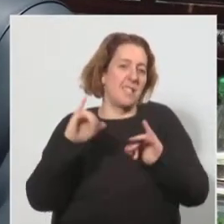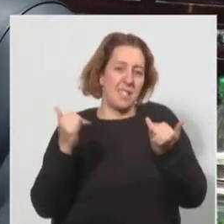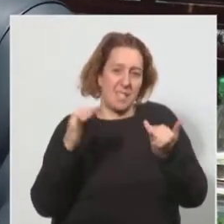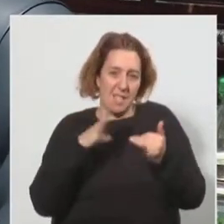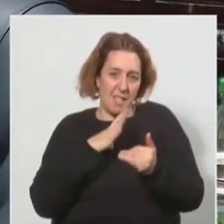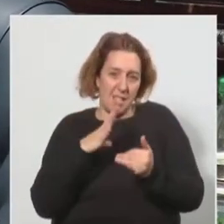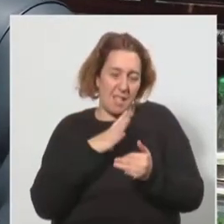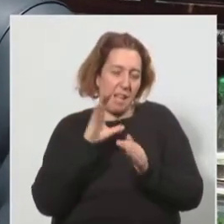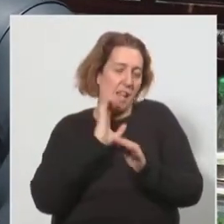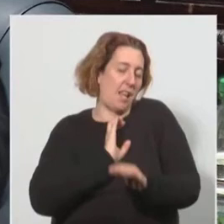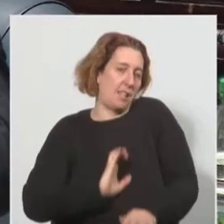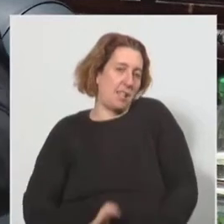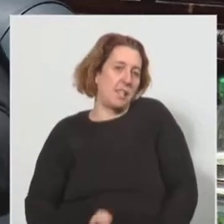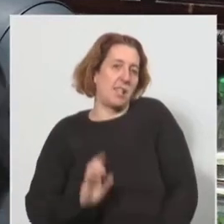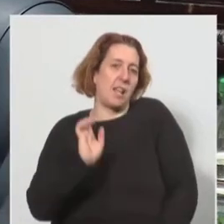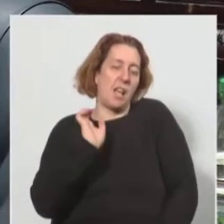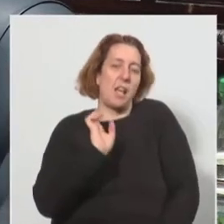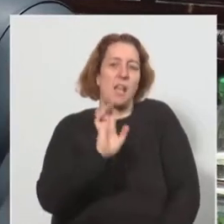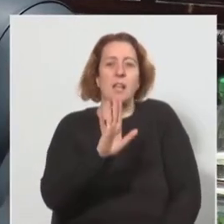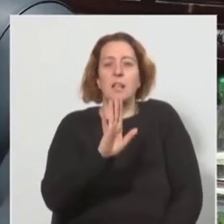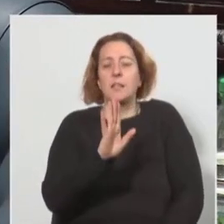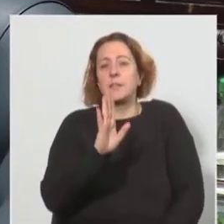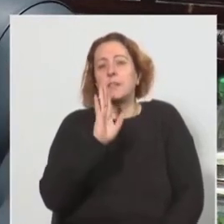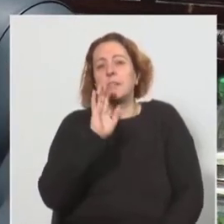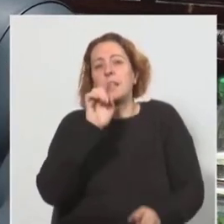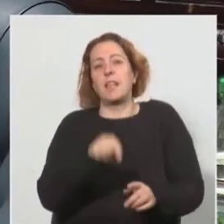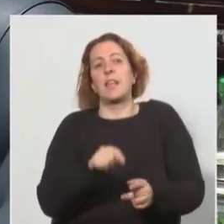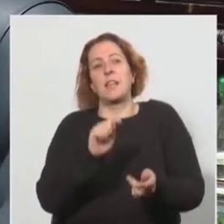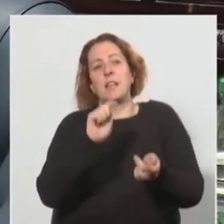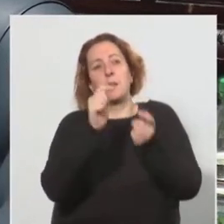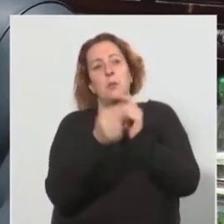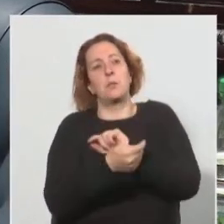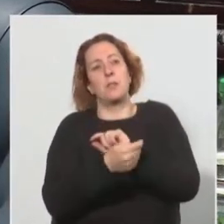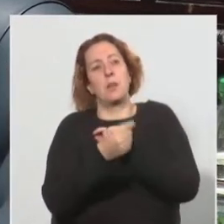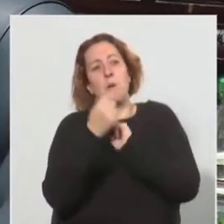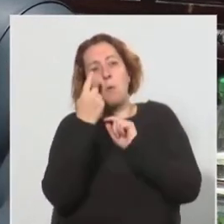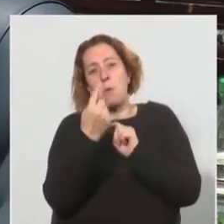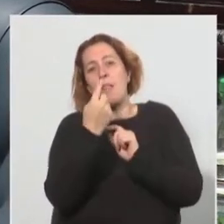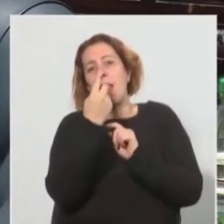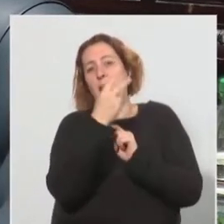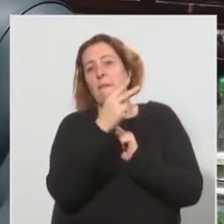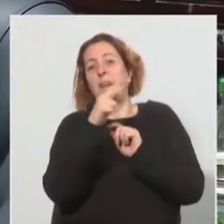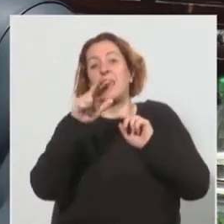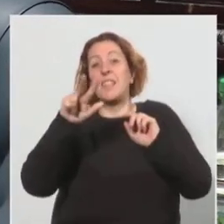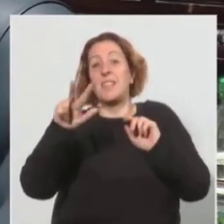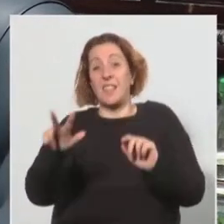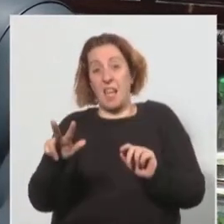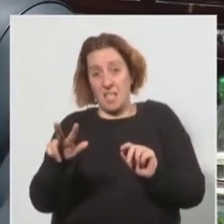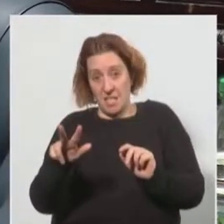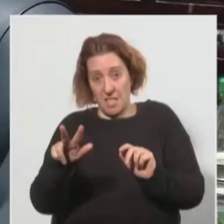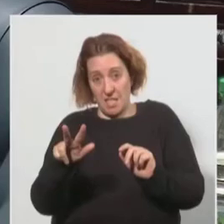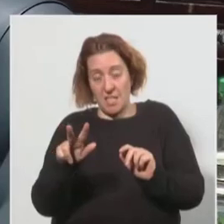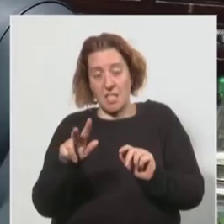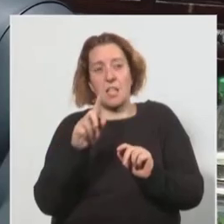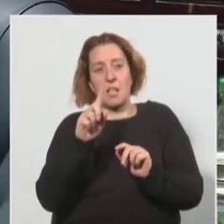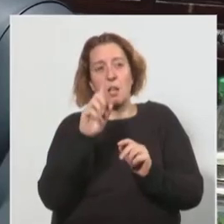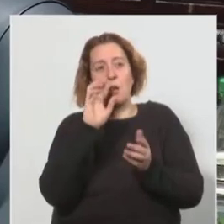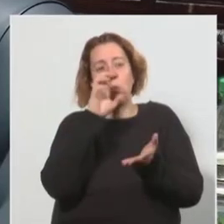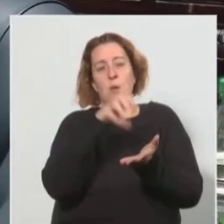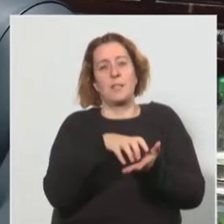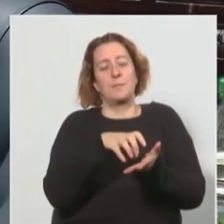las características que lo habrían de convertir en una de las 23 jurisdicciones